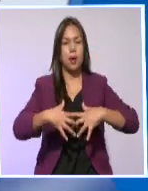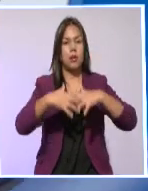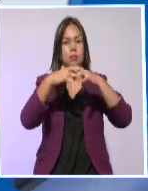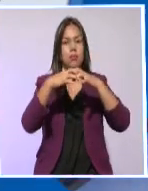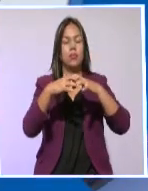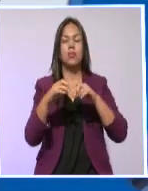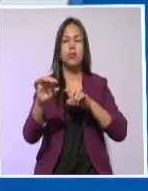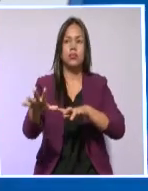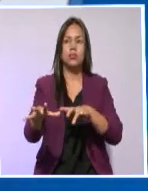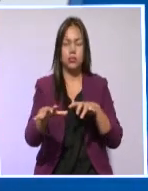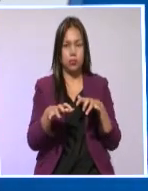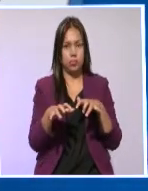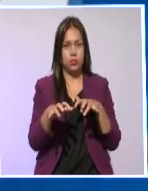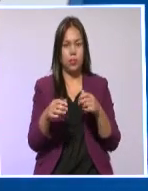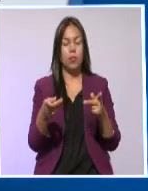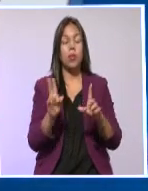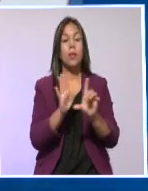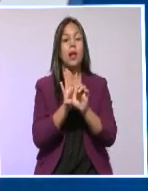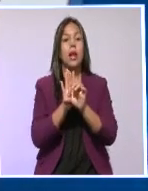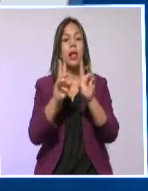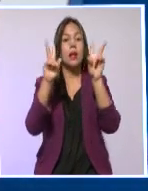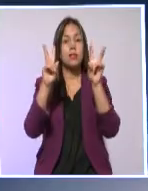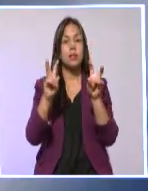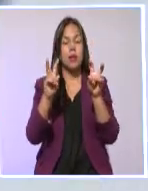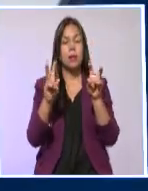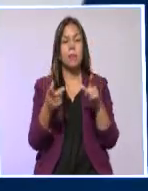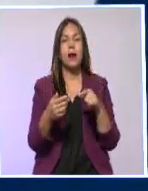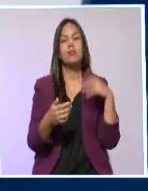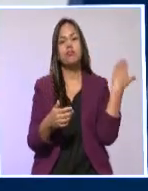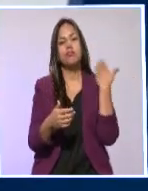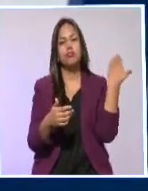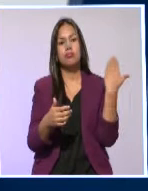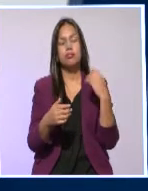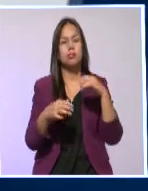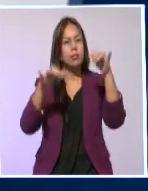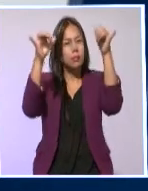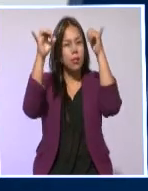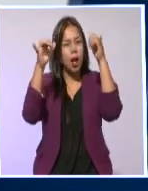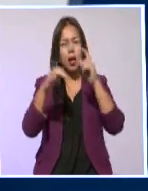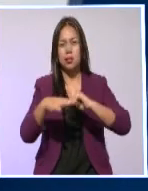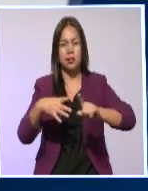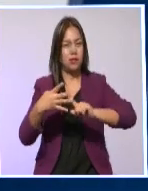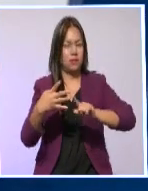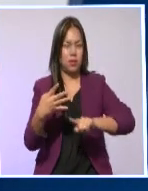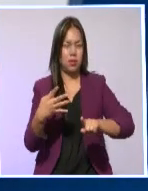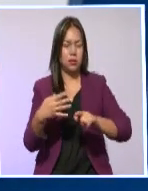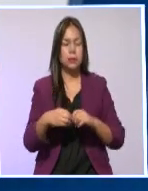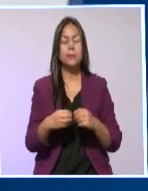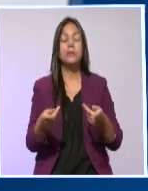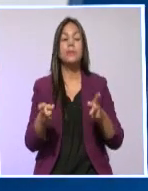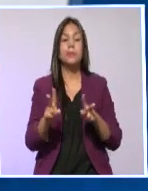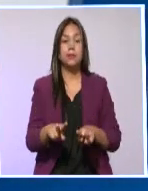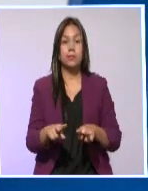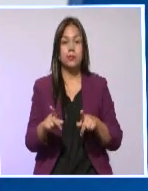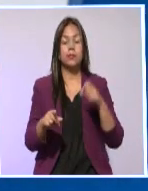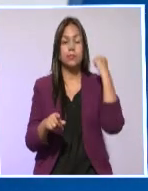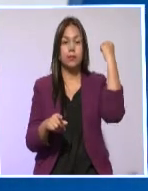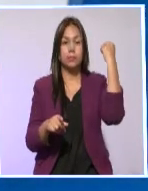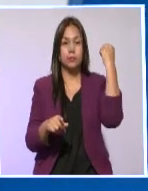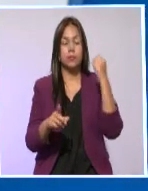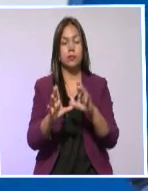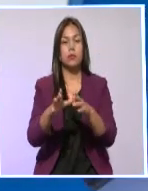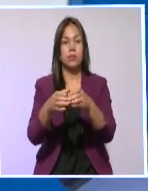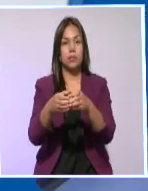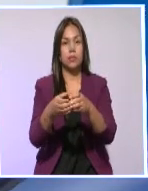Desarrollo Agropecuario y de la Ley Orgánica de Centros de Faenamiento. A las 15 horas, sesión de la Comisión de Soberanía y